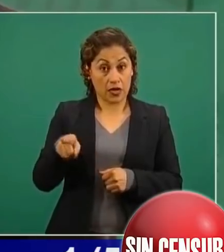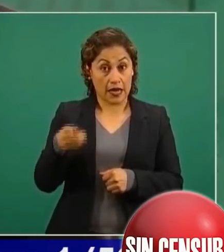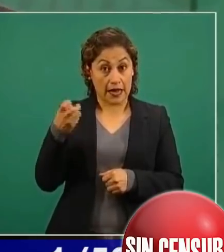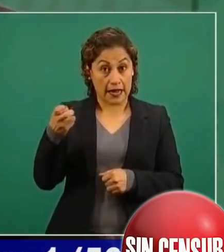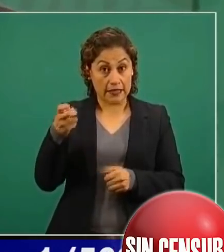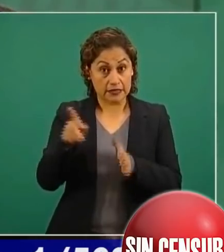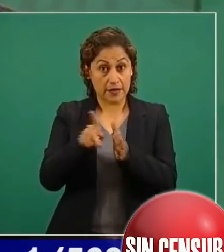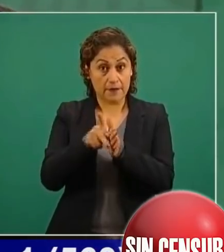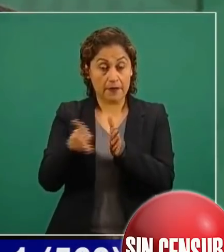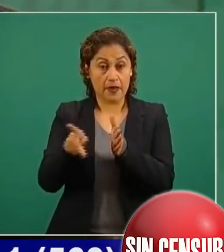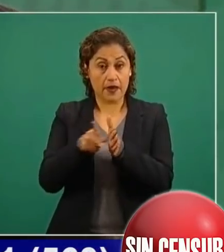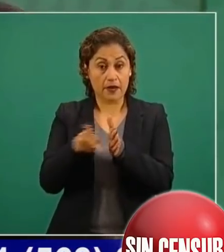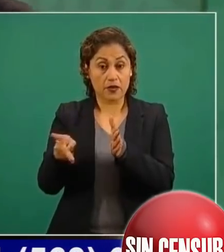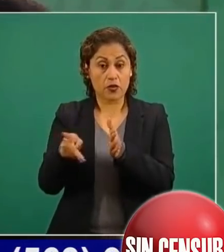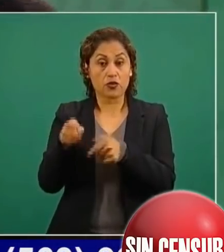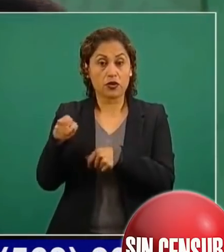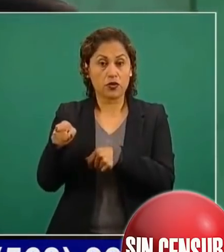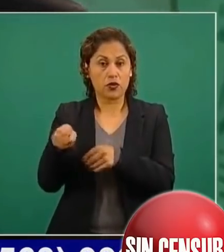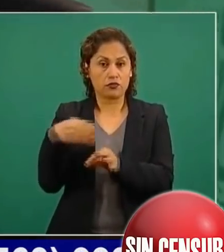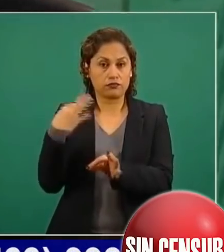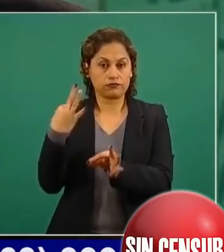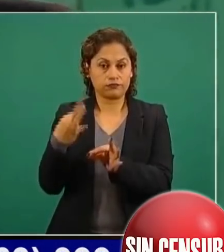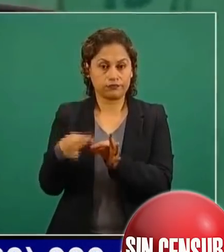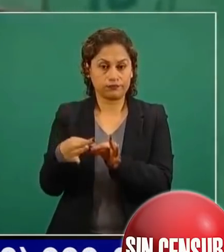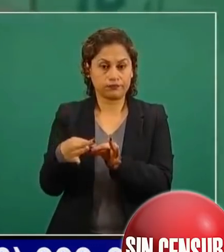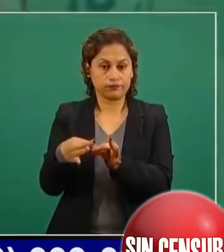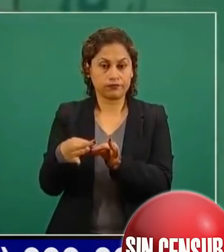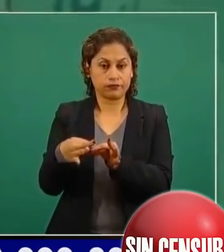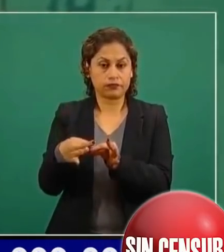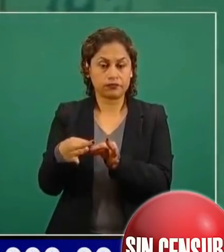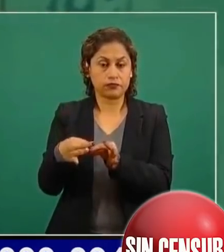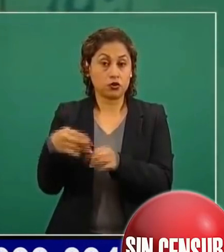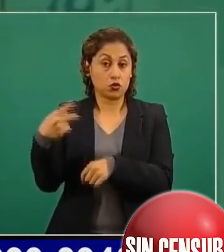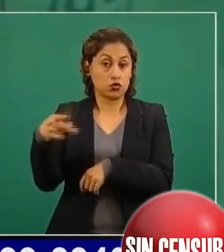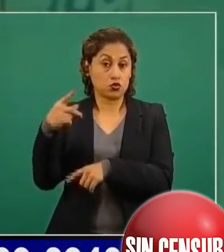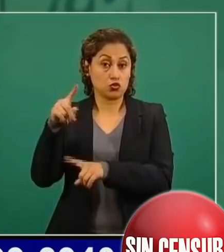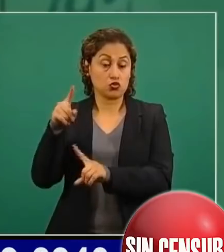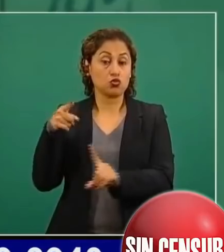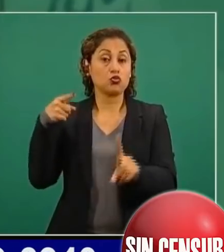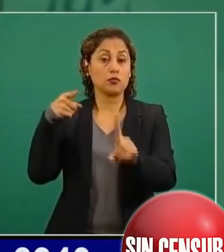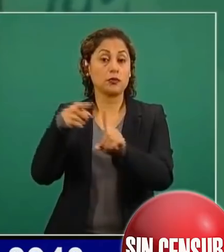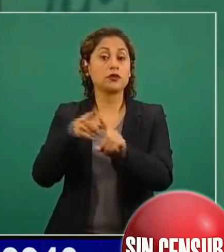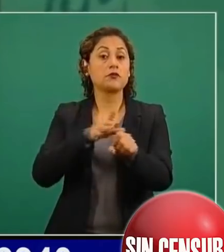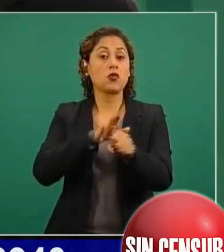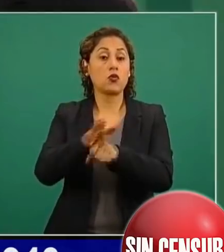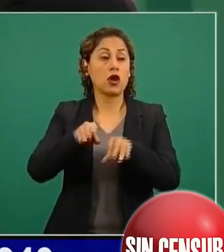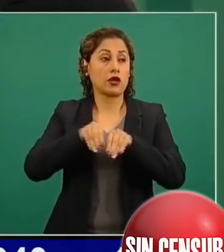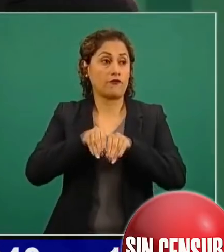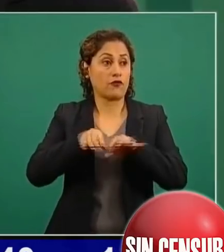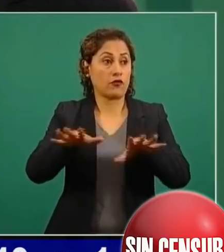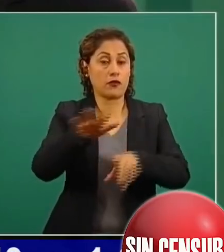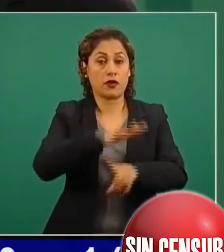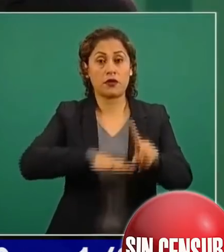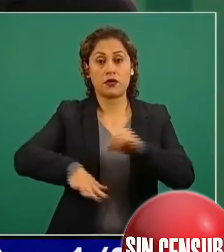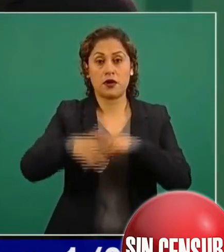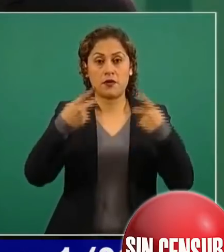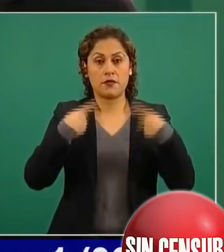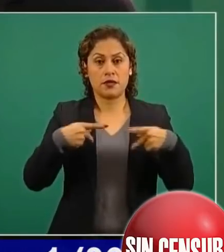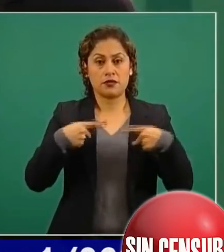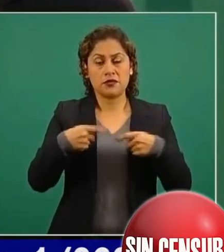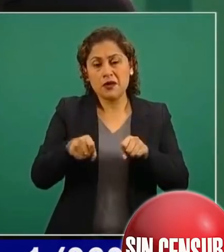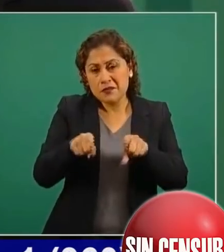periódico que cumple un propósito de informar a los ciudadanos. y así